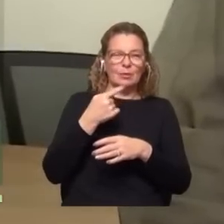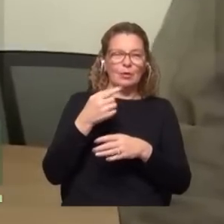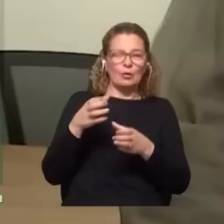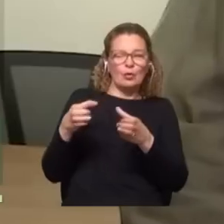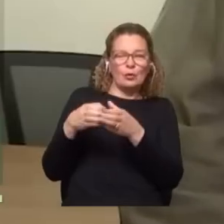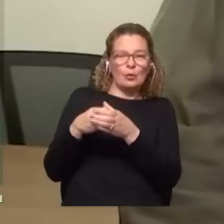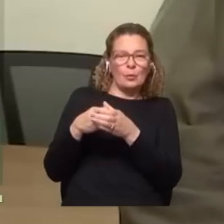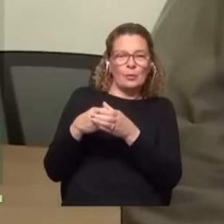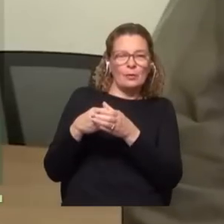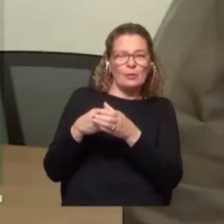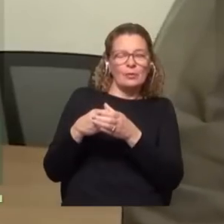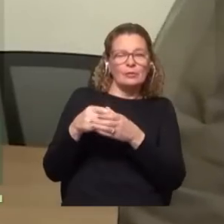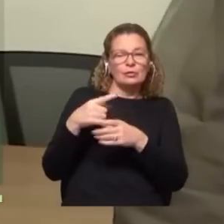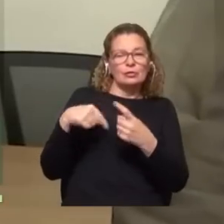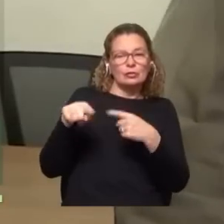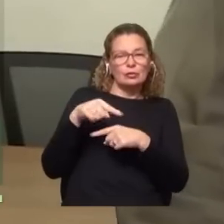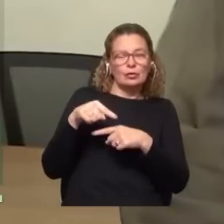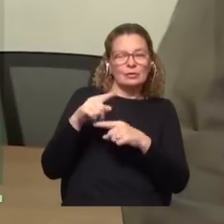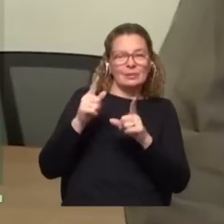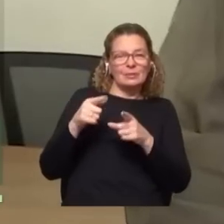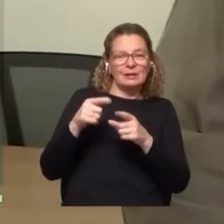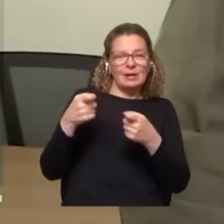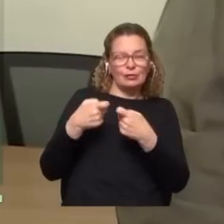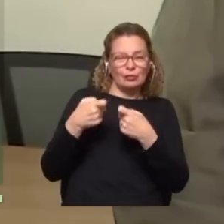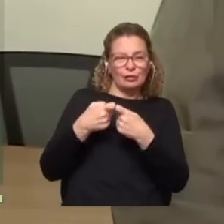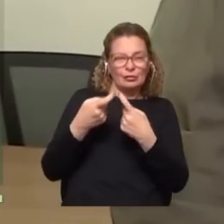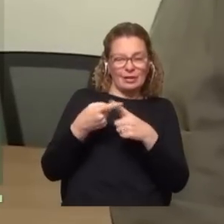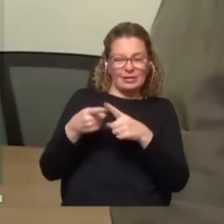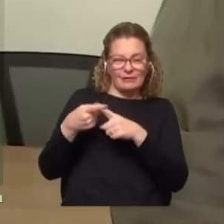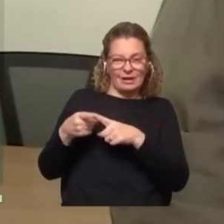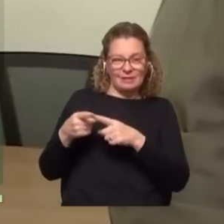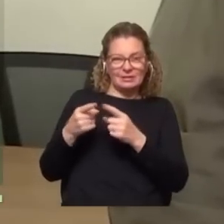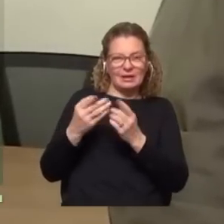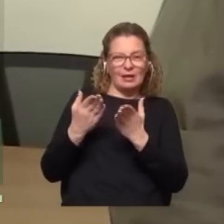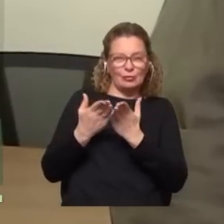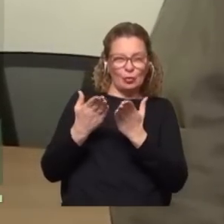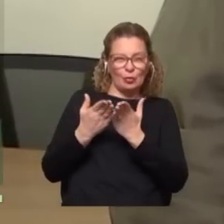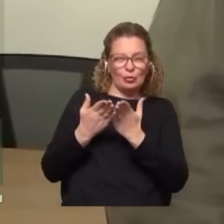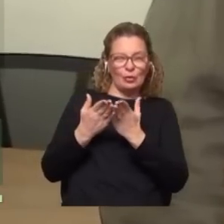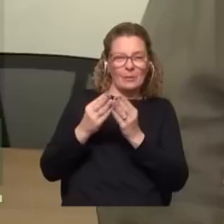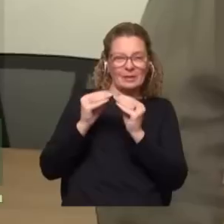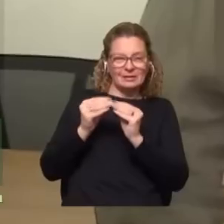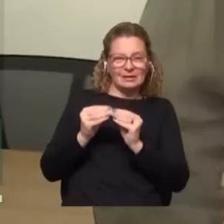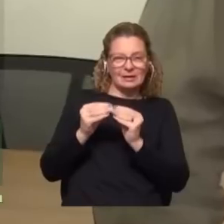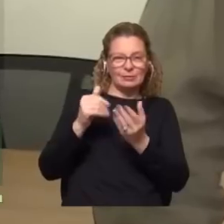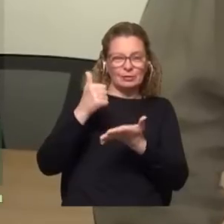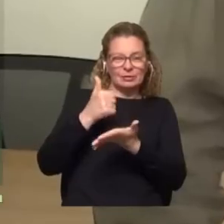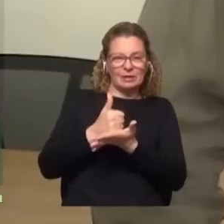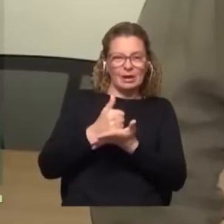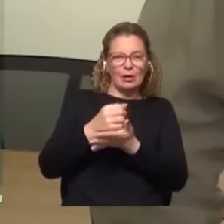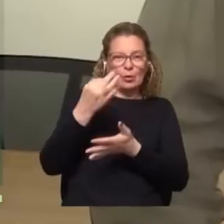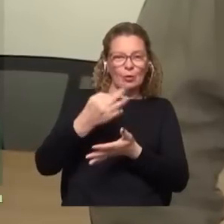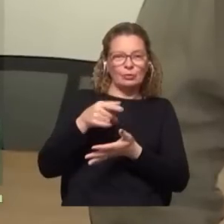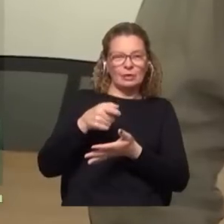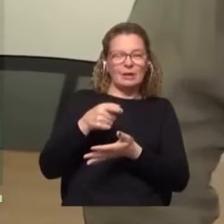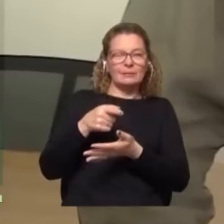dirigentes de la federación y también las asociaciones de las distintas asignaturas las materias que se hicieron presente Aquí justamente para